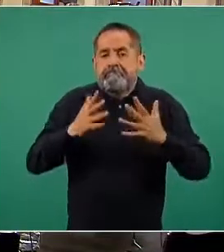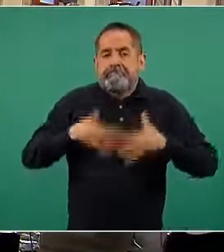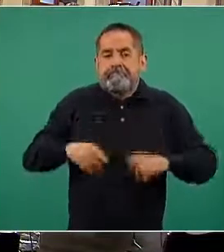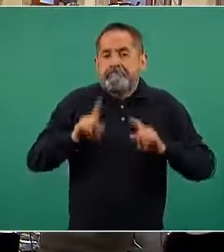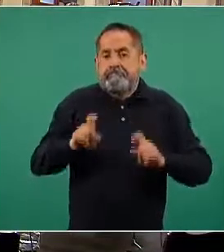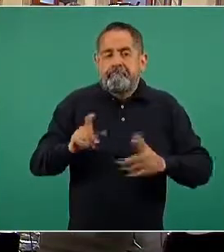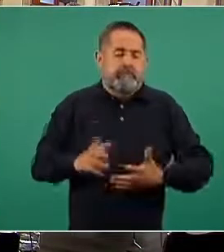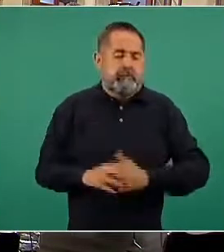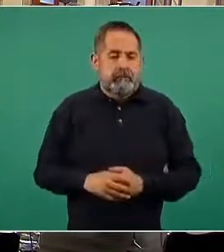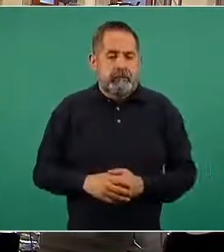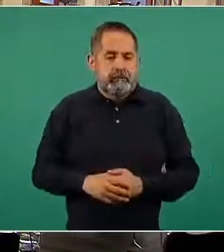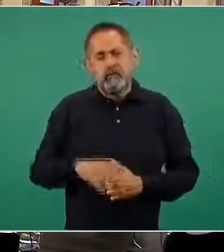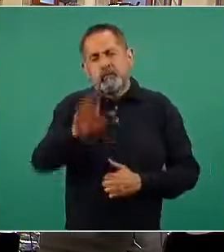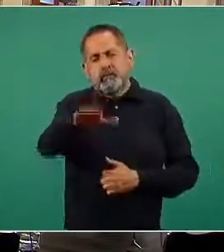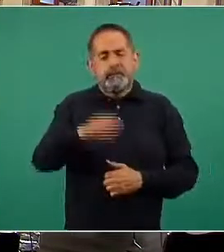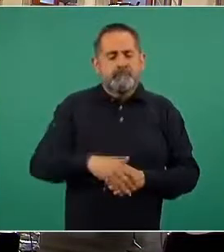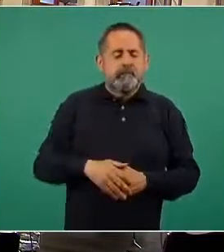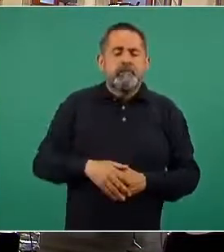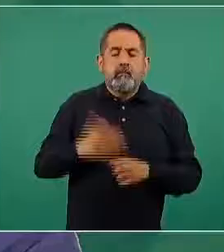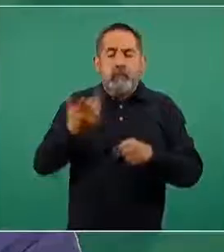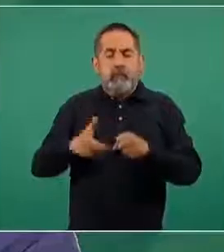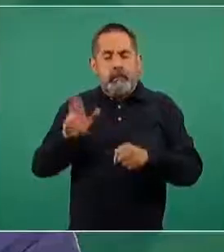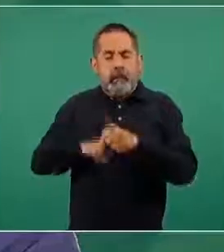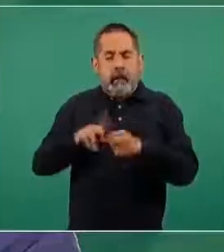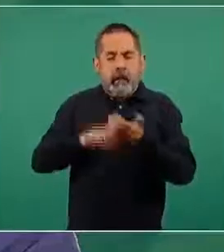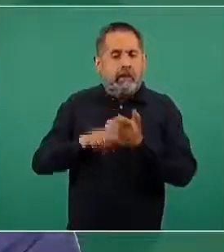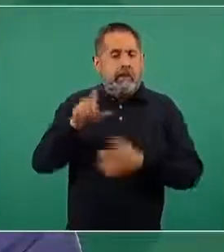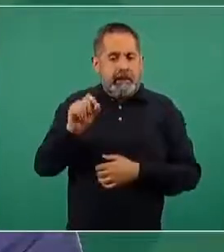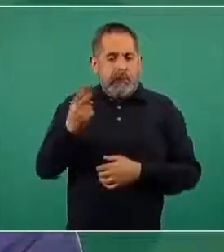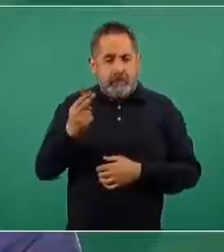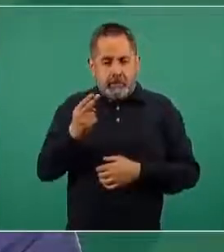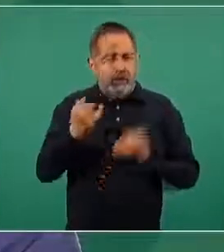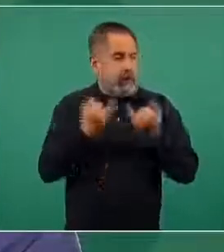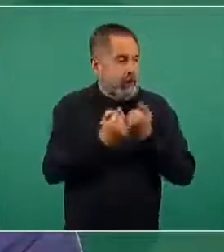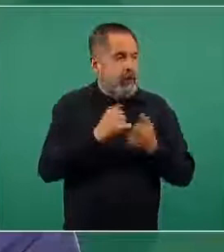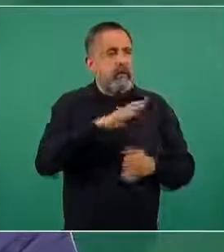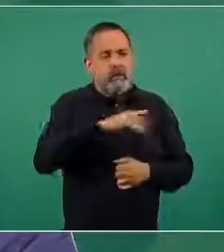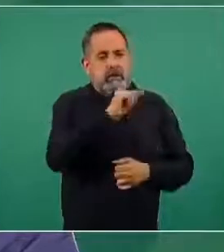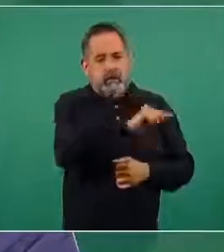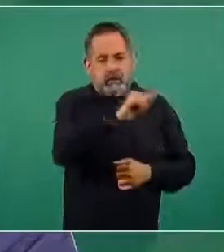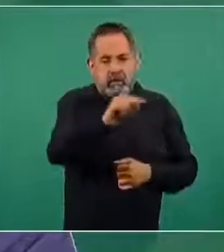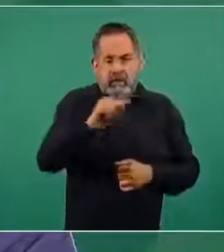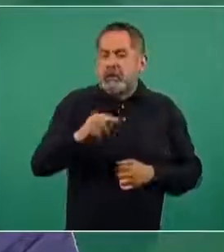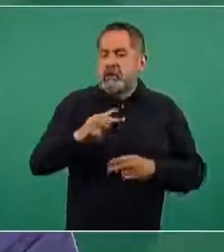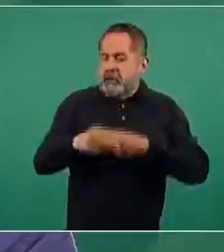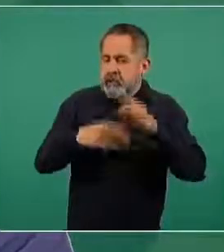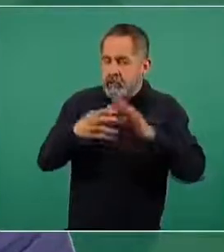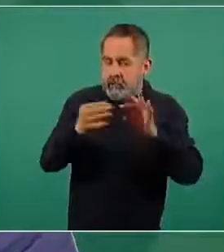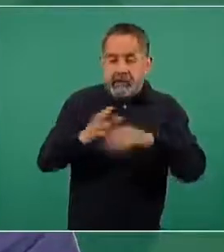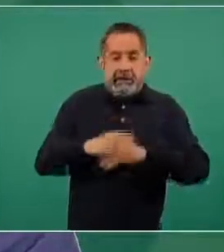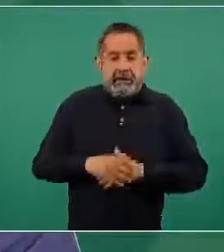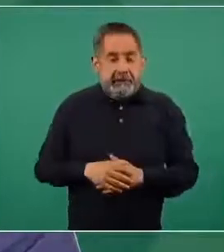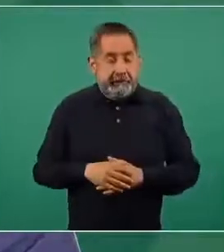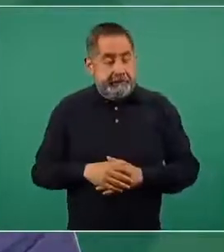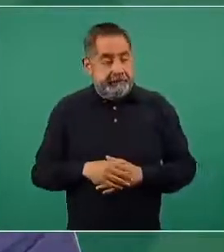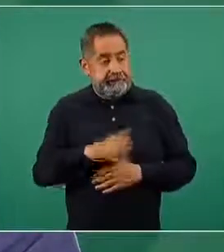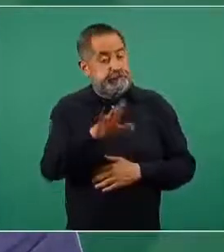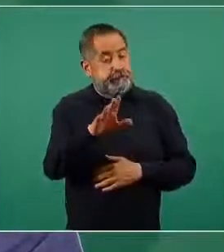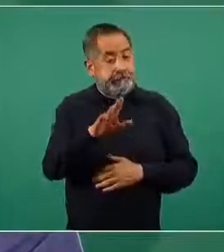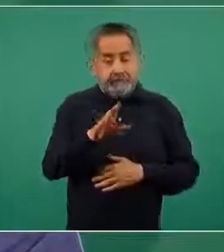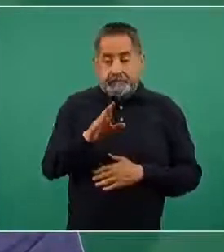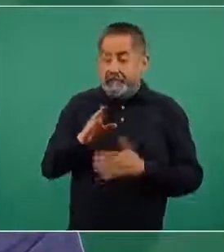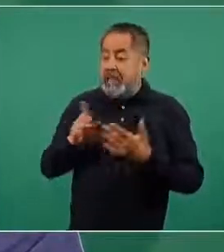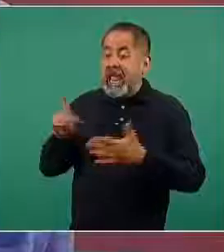Gracias. Y el ejemplo del Hospital 20 de Noviembre es uno, pero hay varios otros. Vamos a hacer una precisión. No se suspendieron